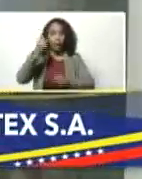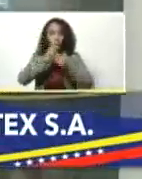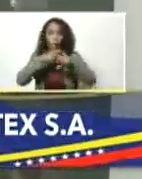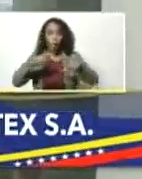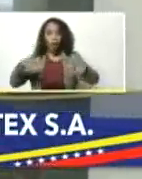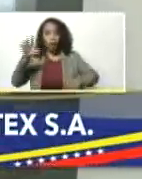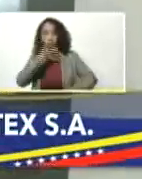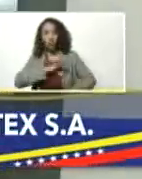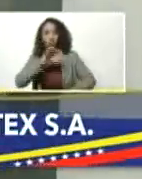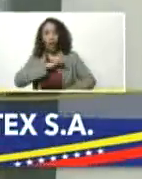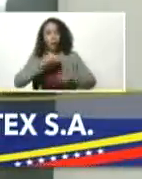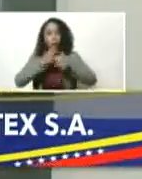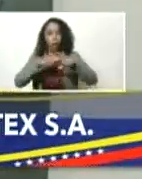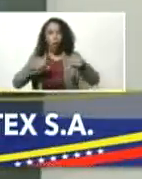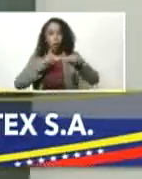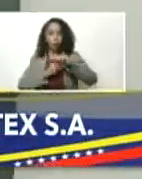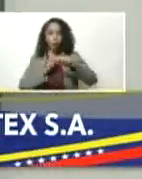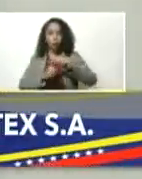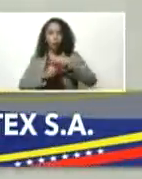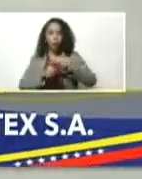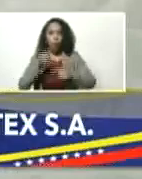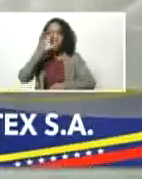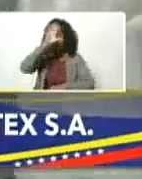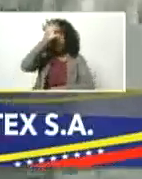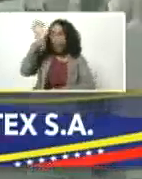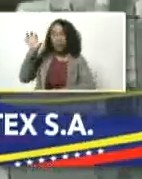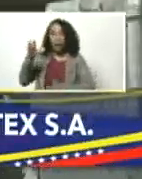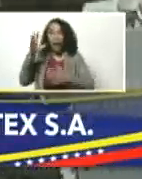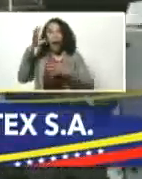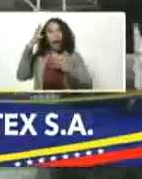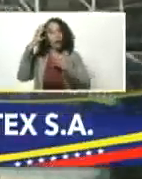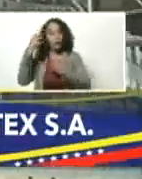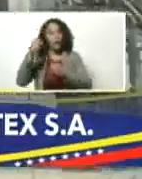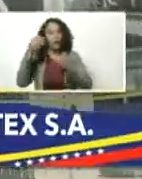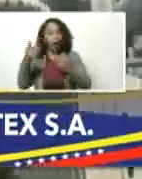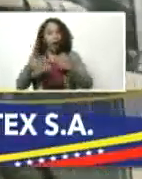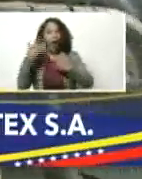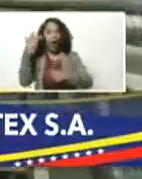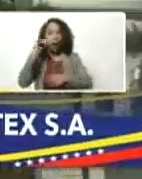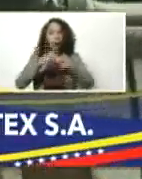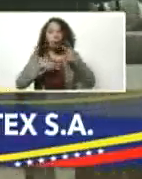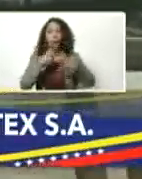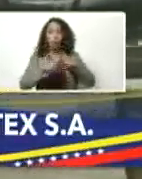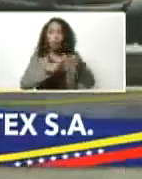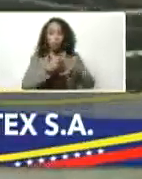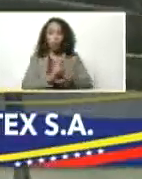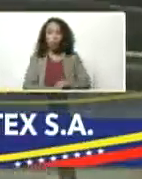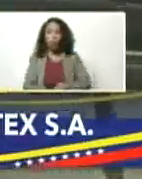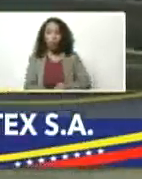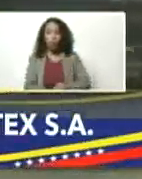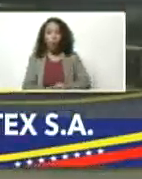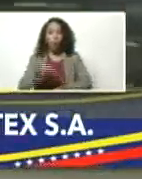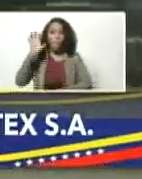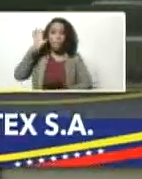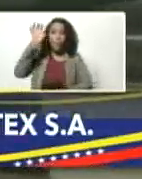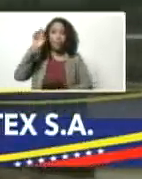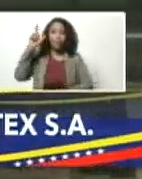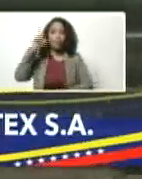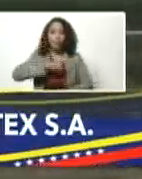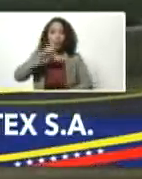sociedades prósperas son los países que entienden que hay que producir lo que el país